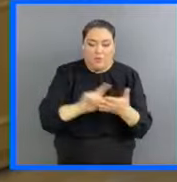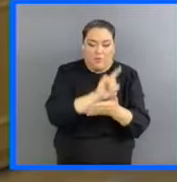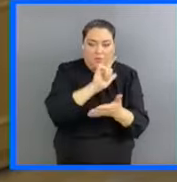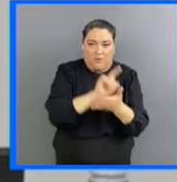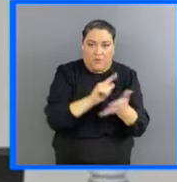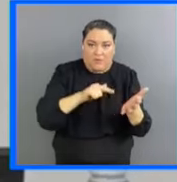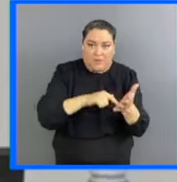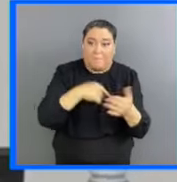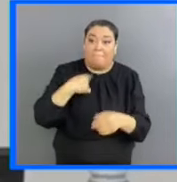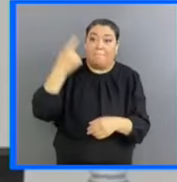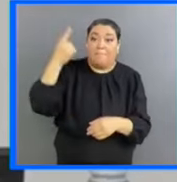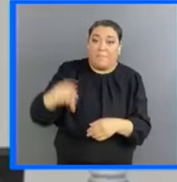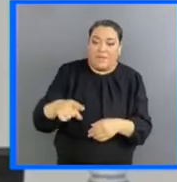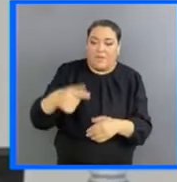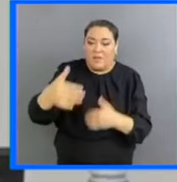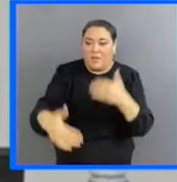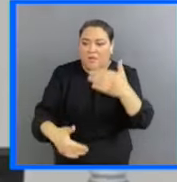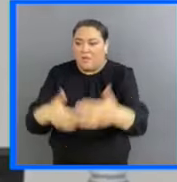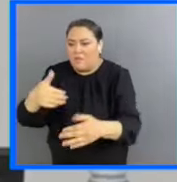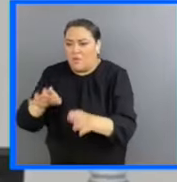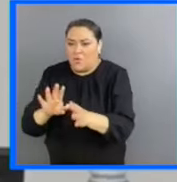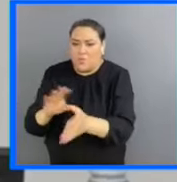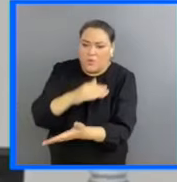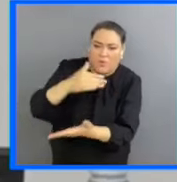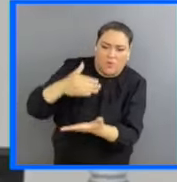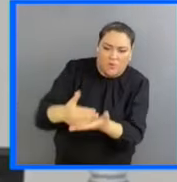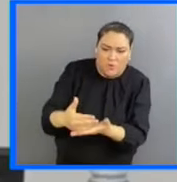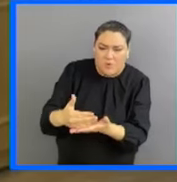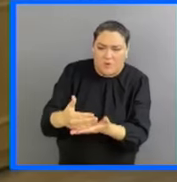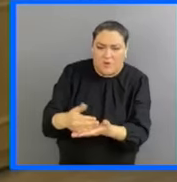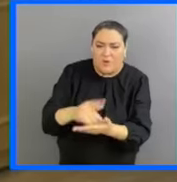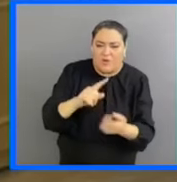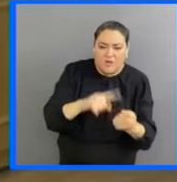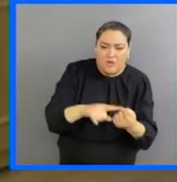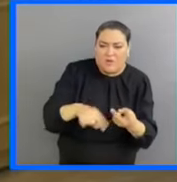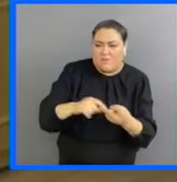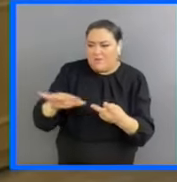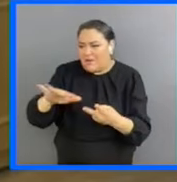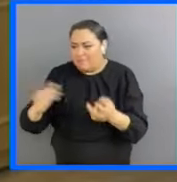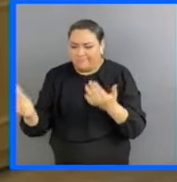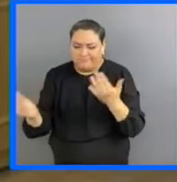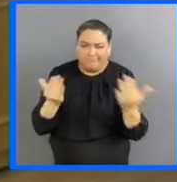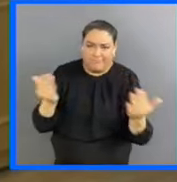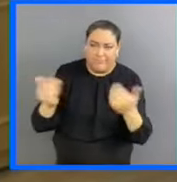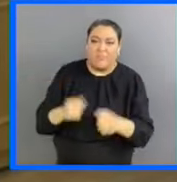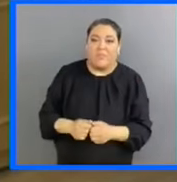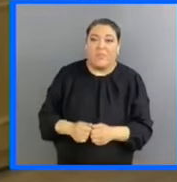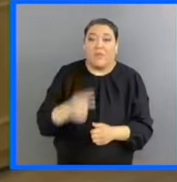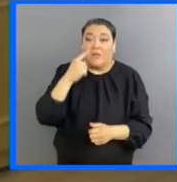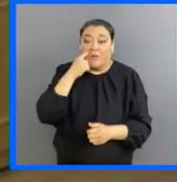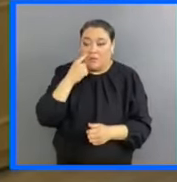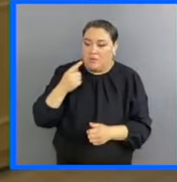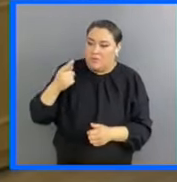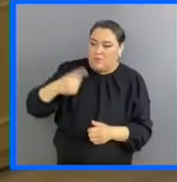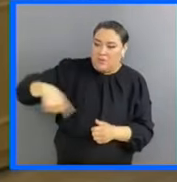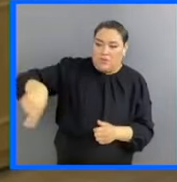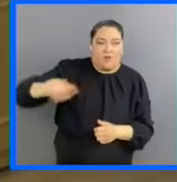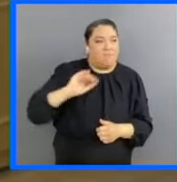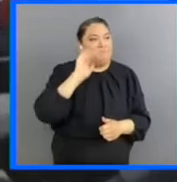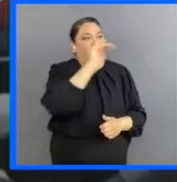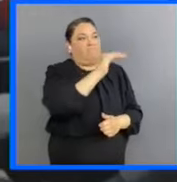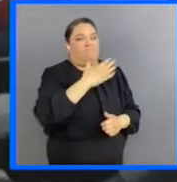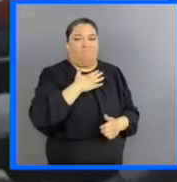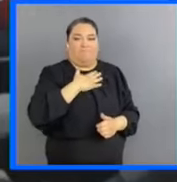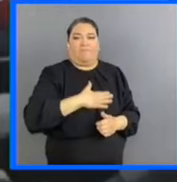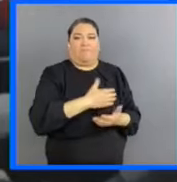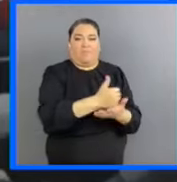posibles efectos de una suspensión frente al interés social. Como justiciable, ya sé que el juzgador sí va a